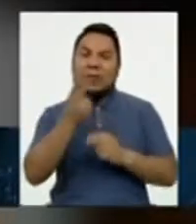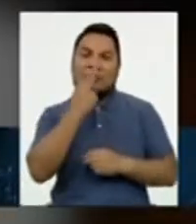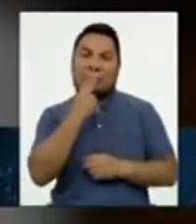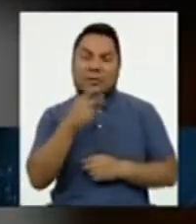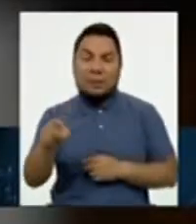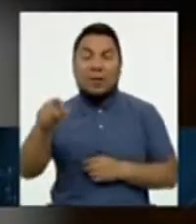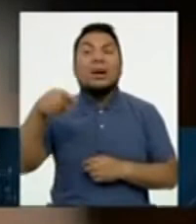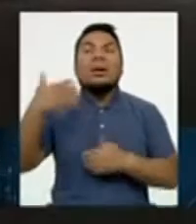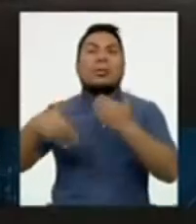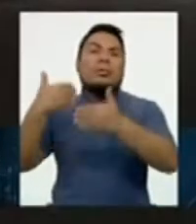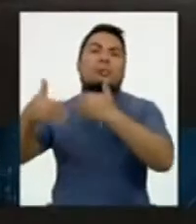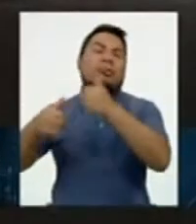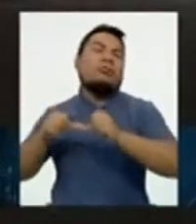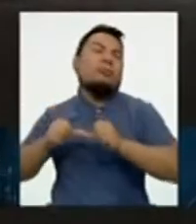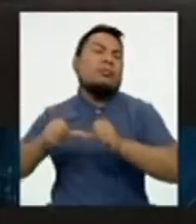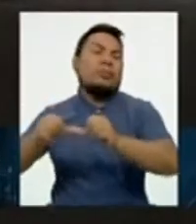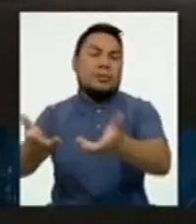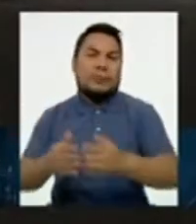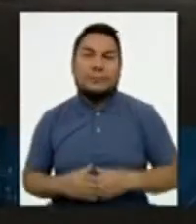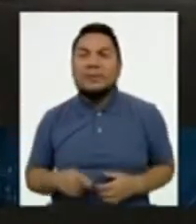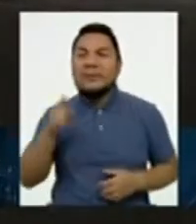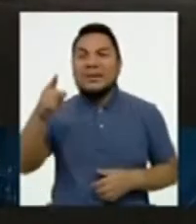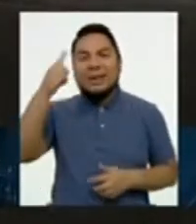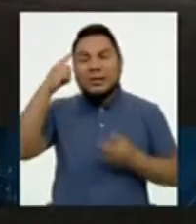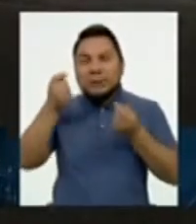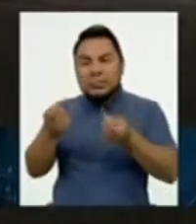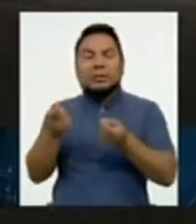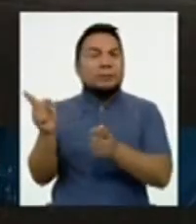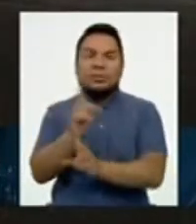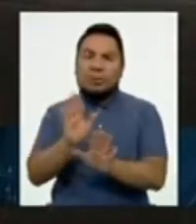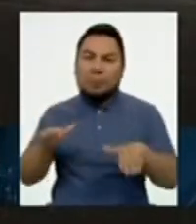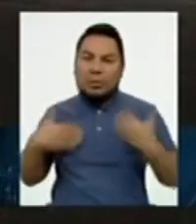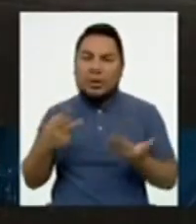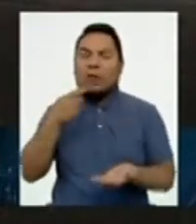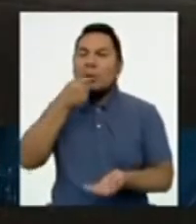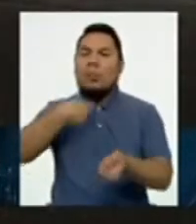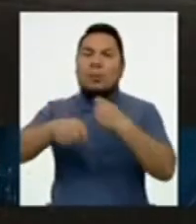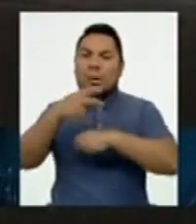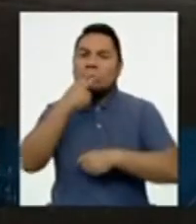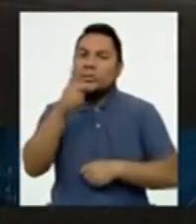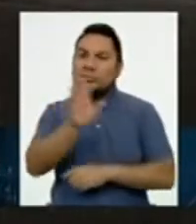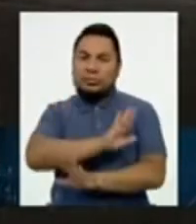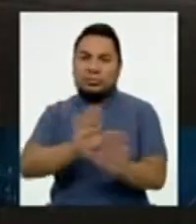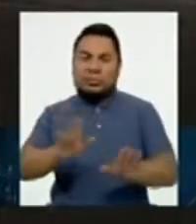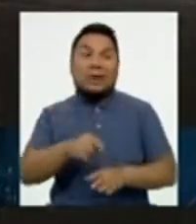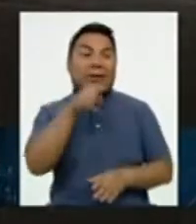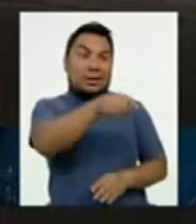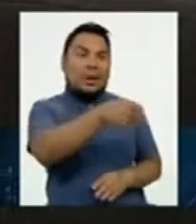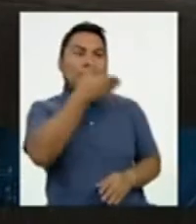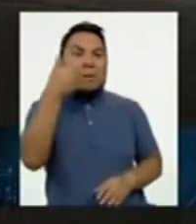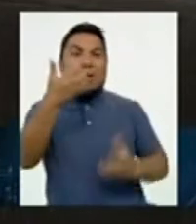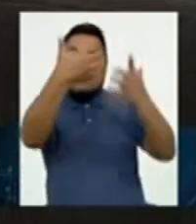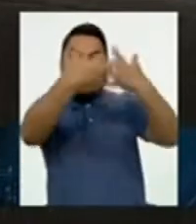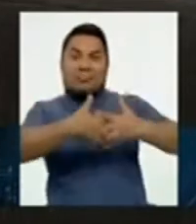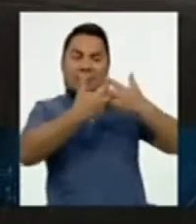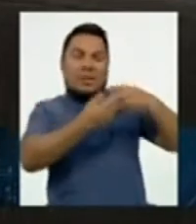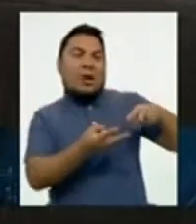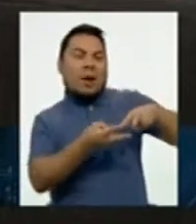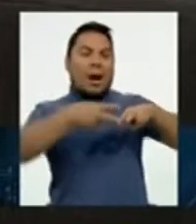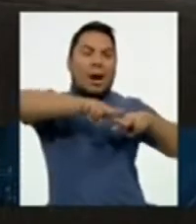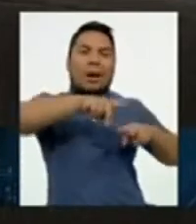deje de consumir tabaco. Definitivamente, incrementar un poco más de 5 soles por un paquete de